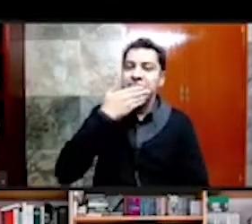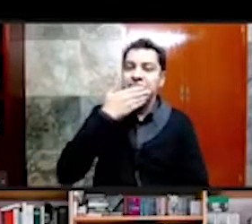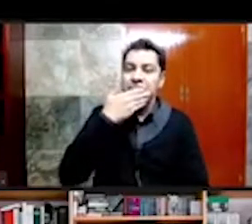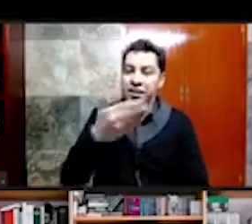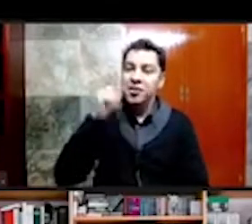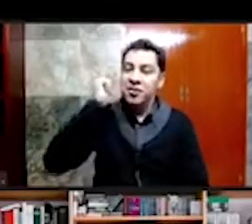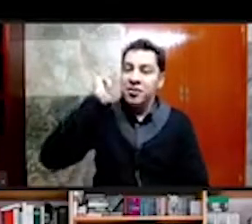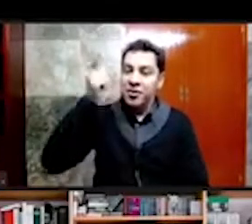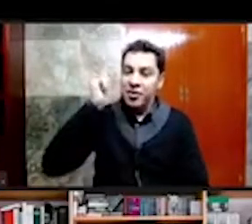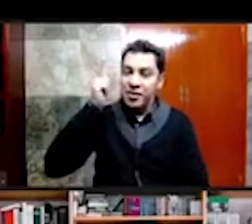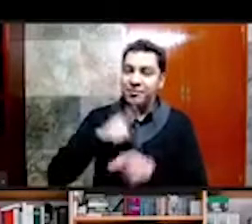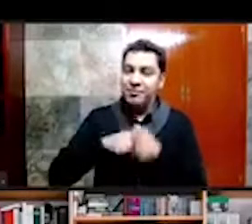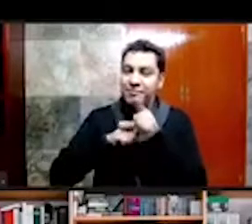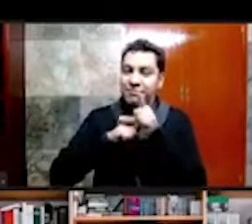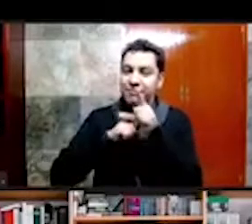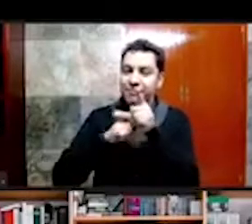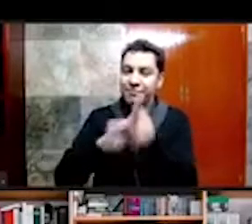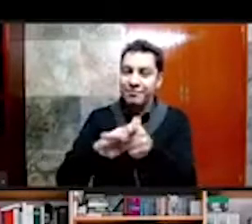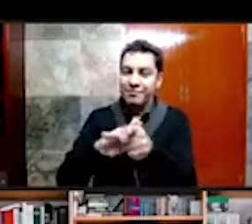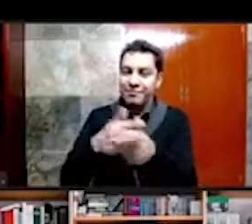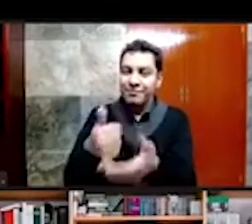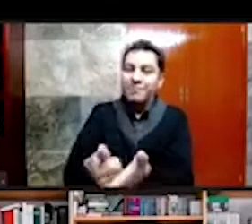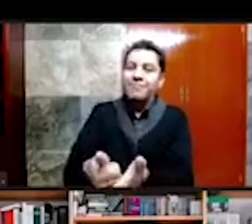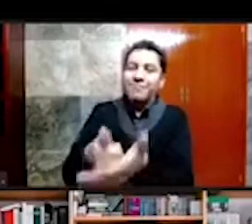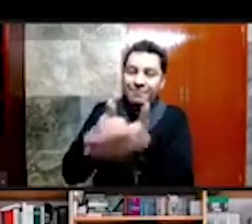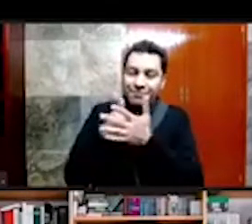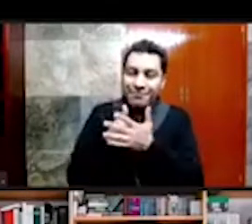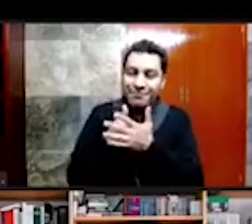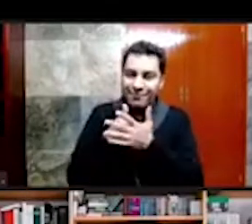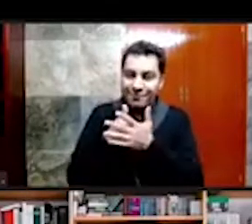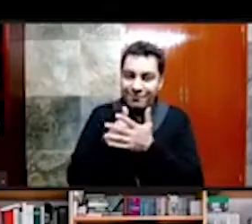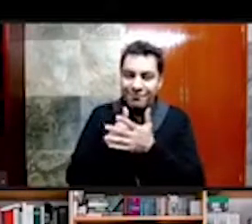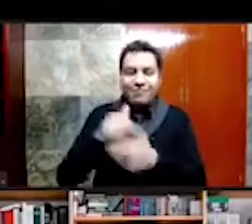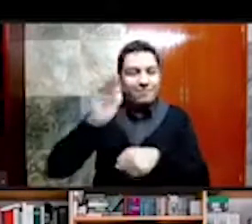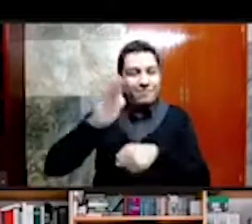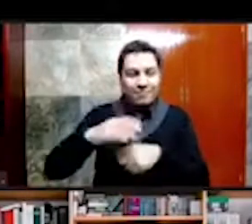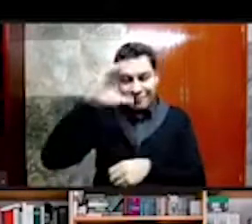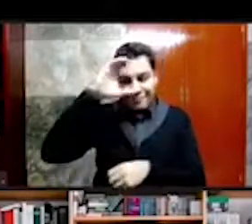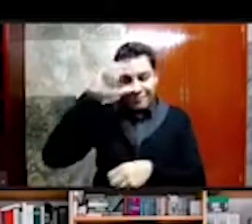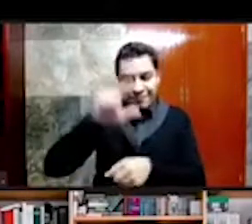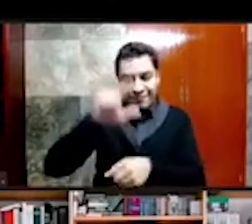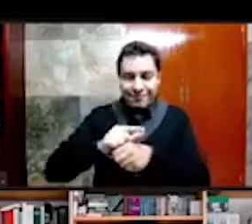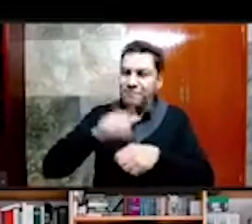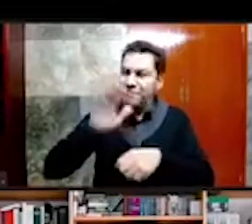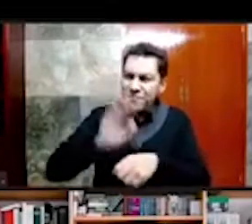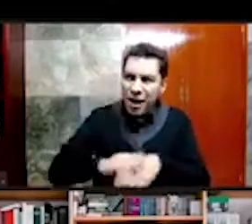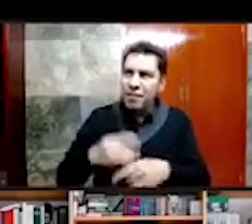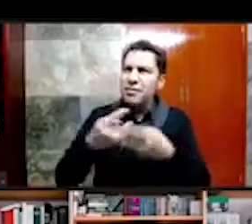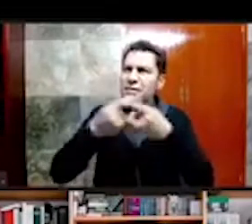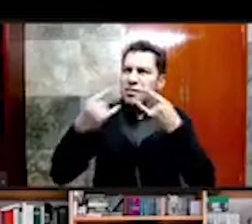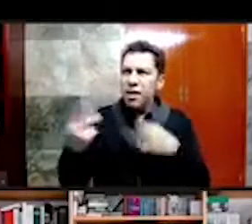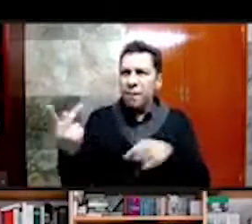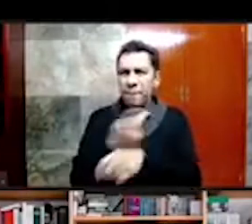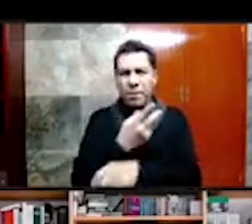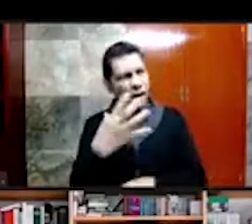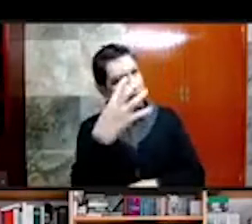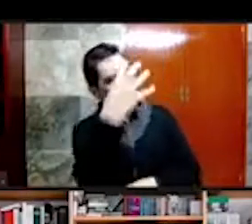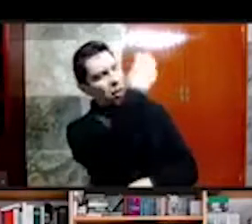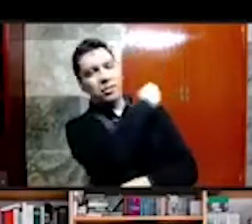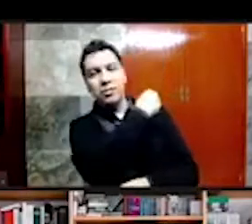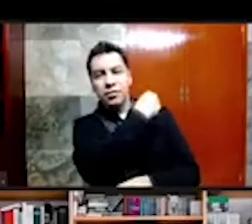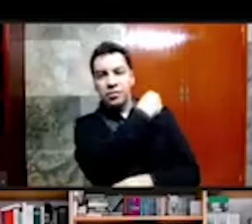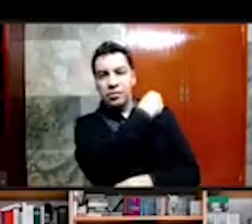sigas proporcionando estas ventanas, ¿verdad?, a nuestra cultura, a nuestros antecedentes, a